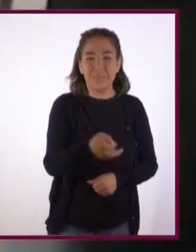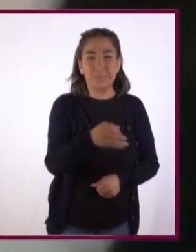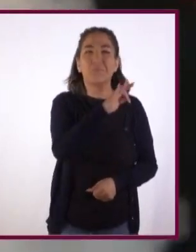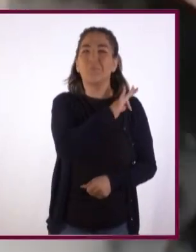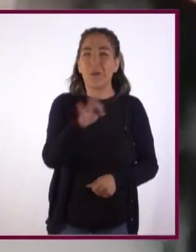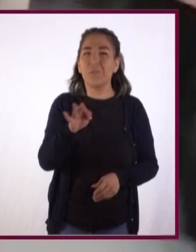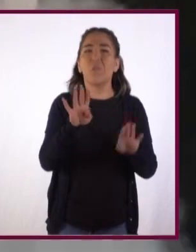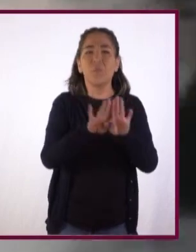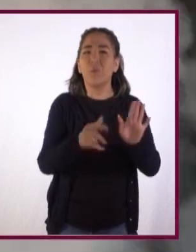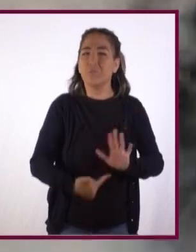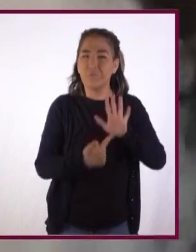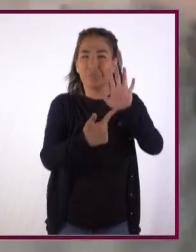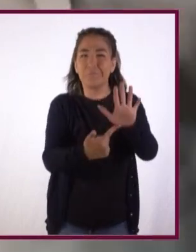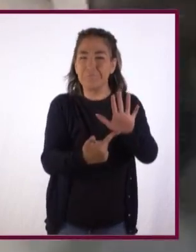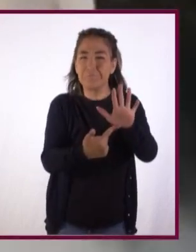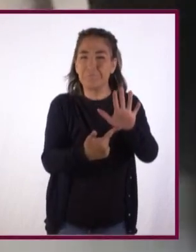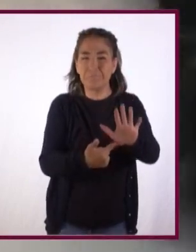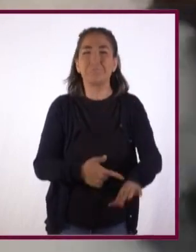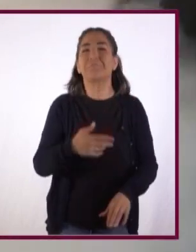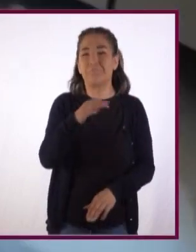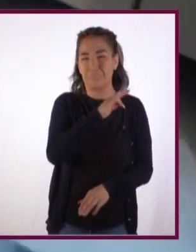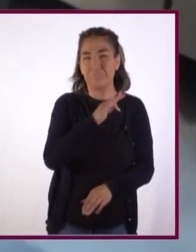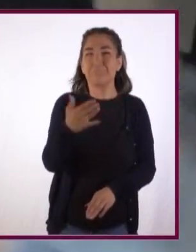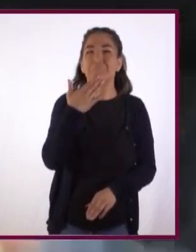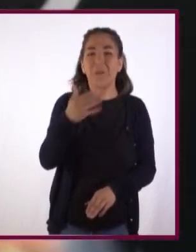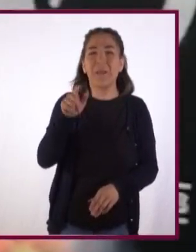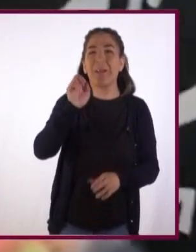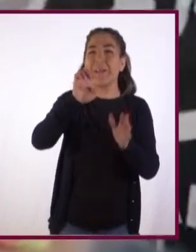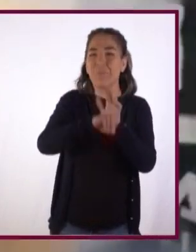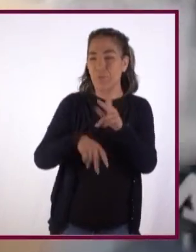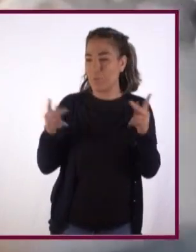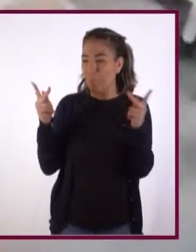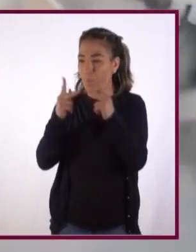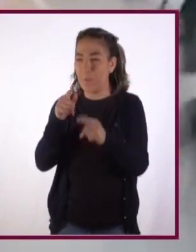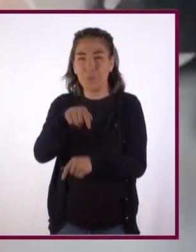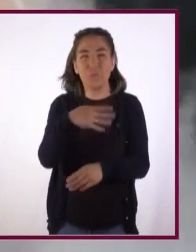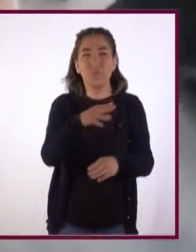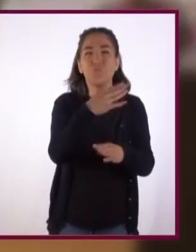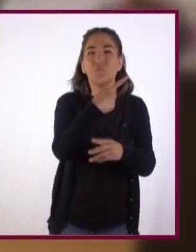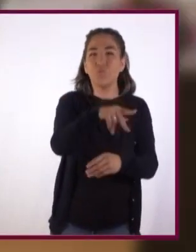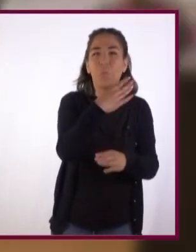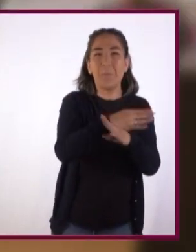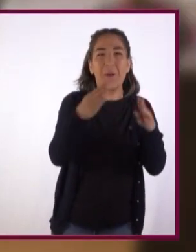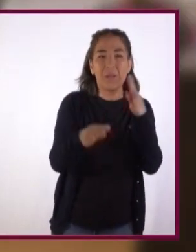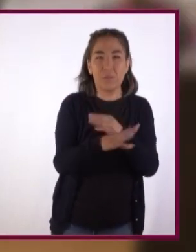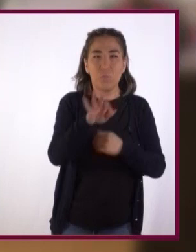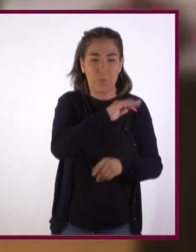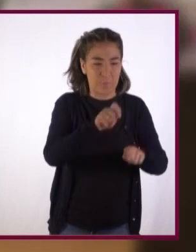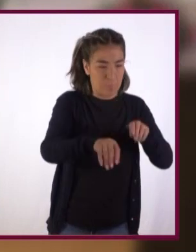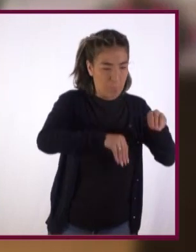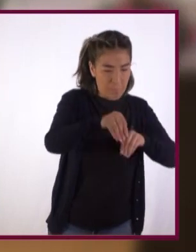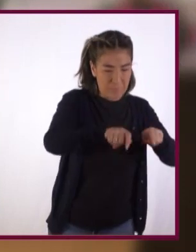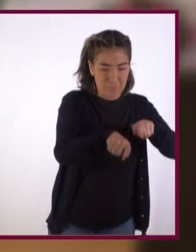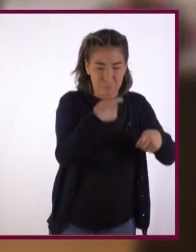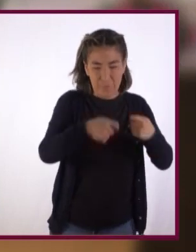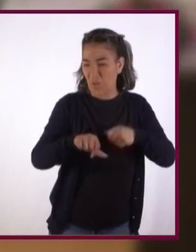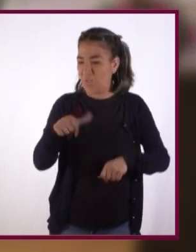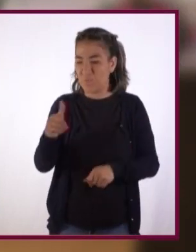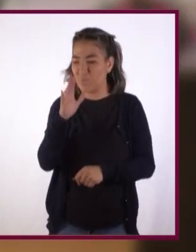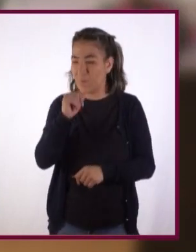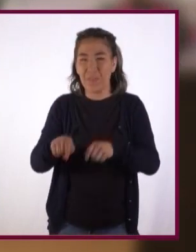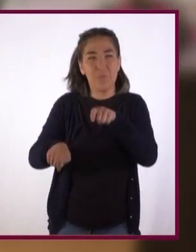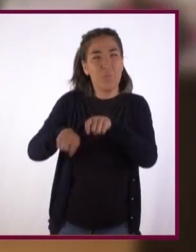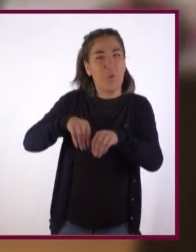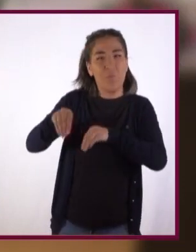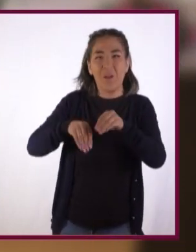eso nosotros lo podemos comprobar perfectamente si comparamos un material que podemos flexionar con uno que no. El que no se puede flexionar